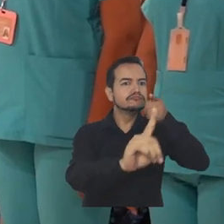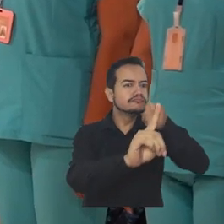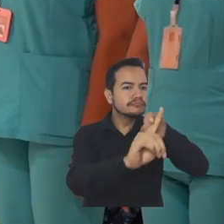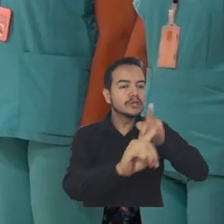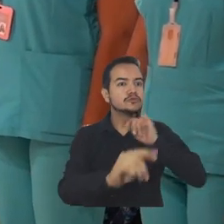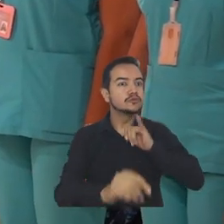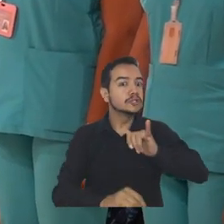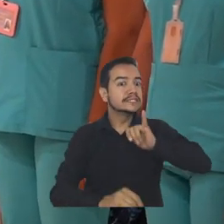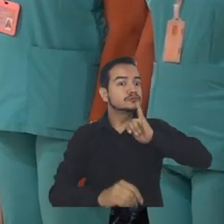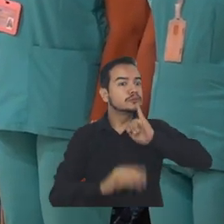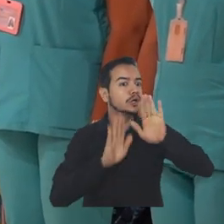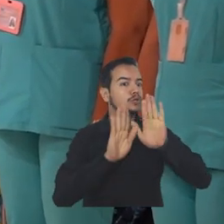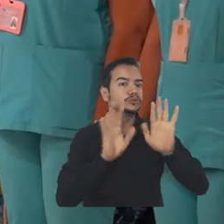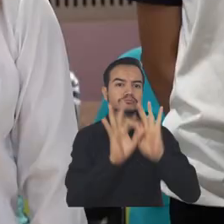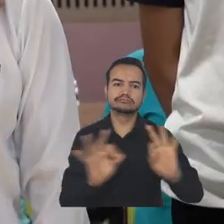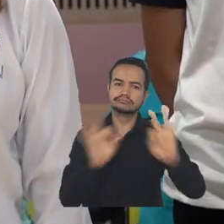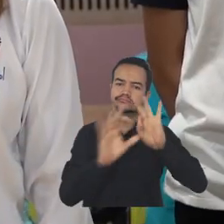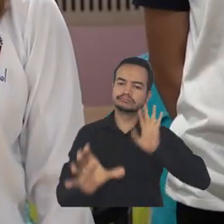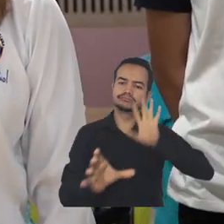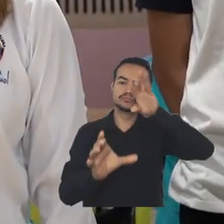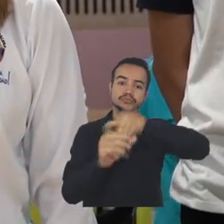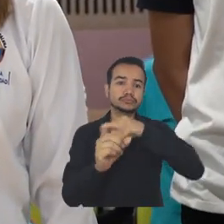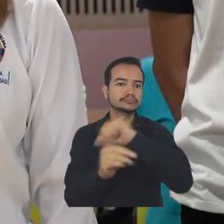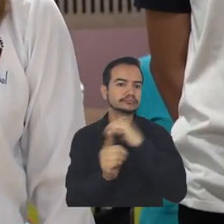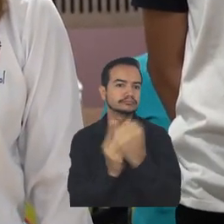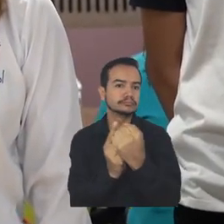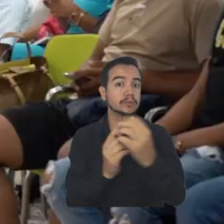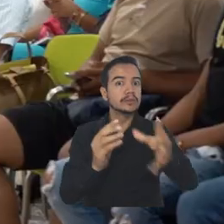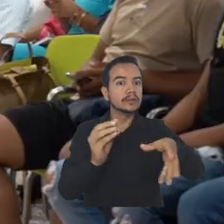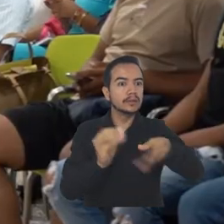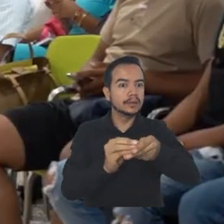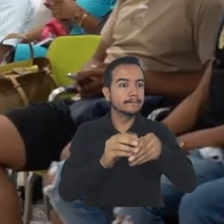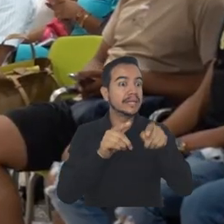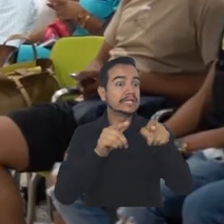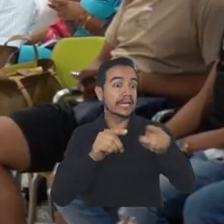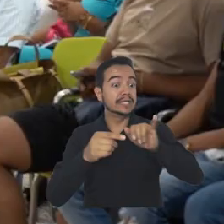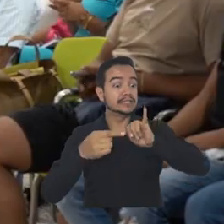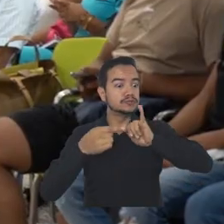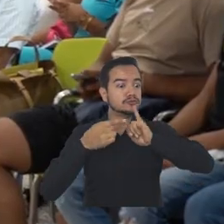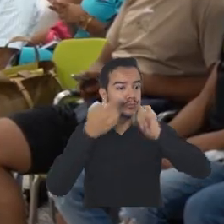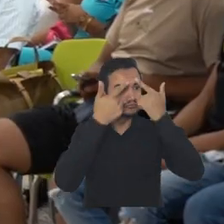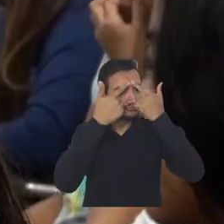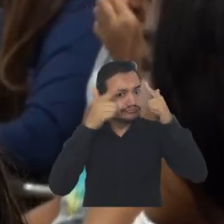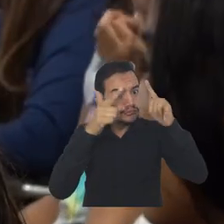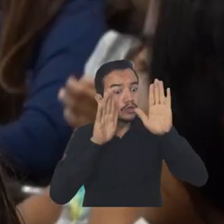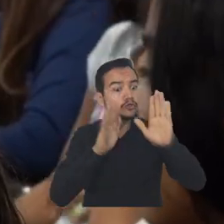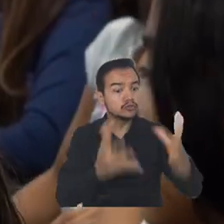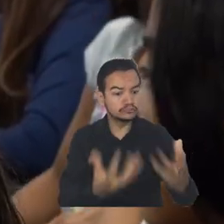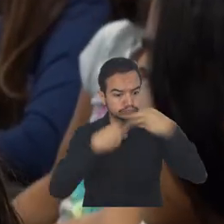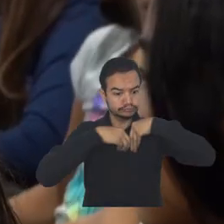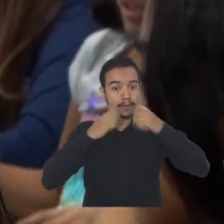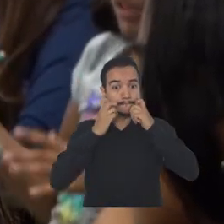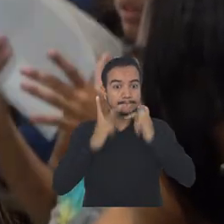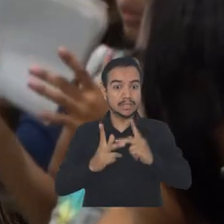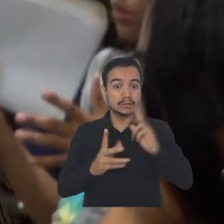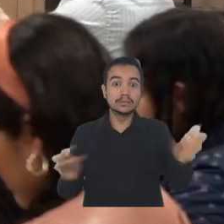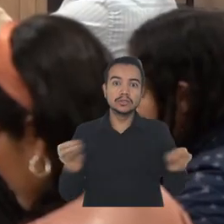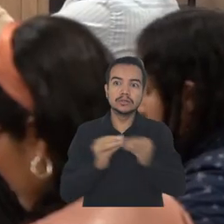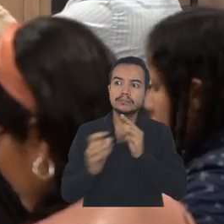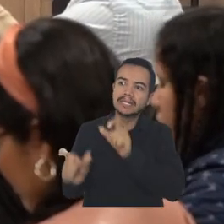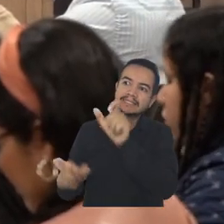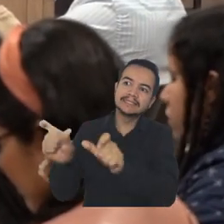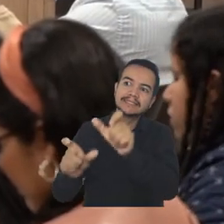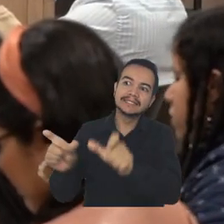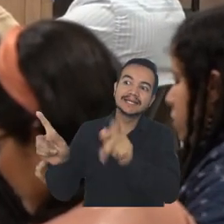con el propósito de exaltar la lengua como un bien social, dar a conocer una vez más la importancia del lenguaje en la vida del ser humano y aproximar a